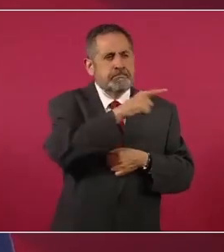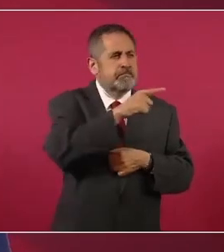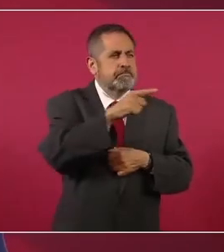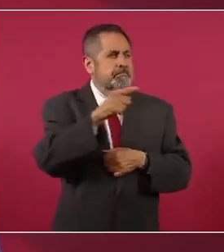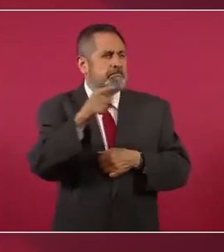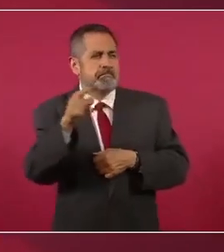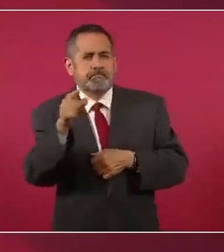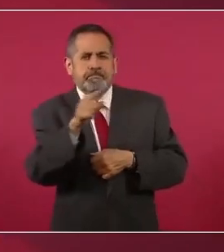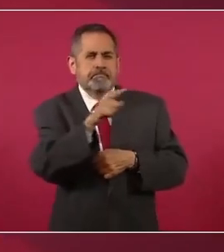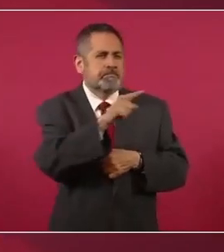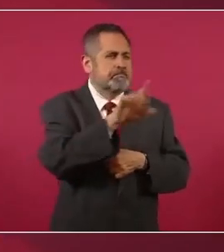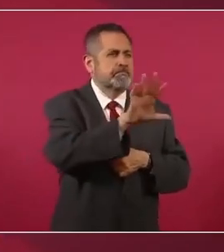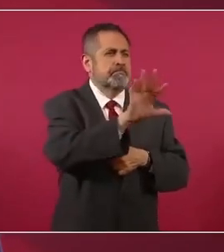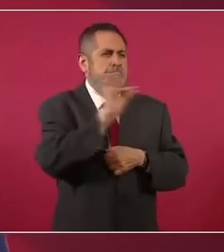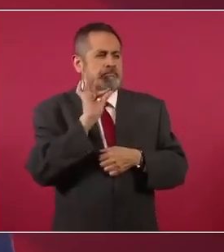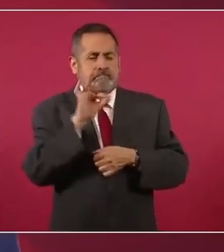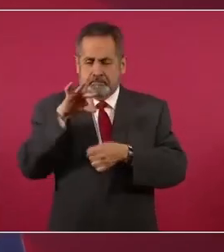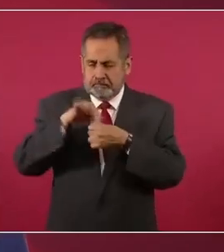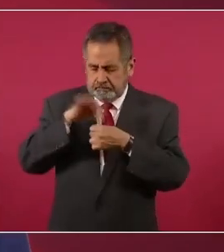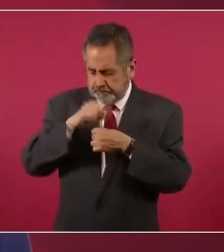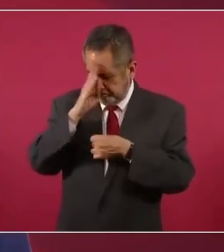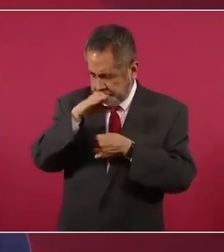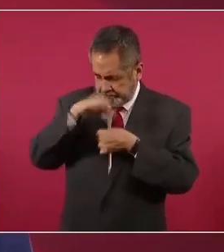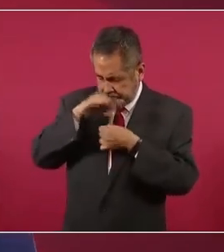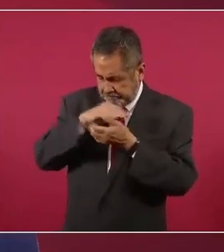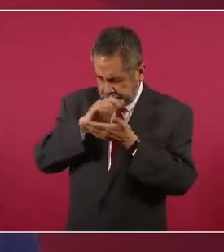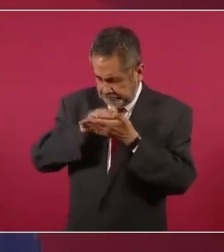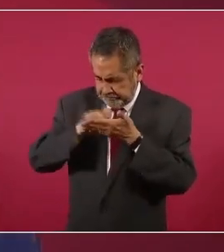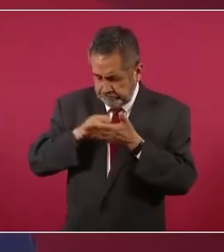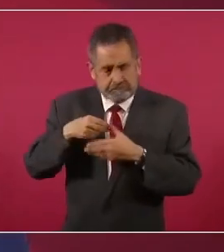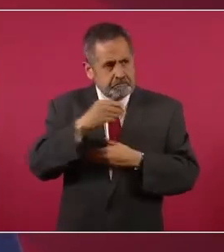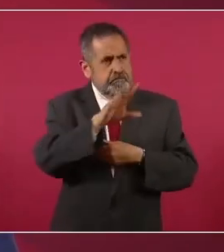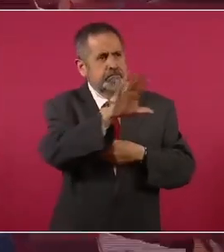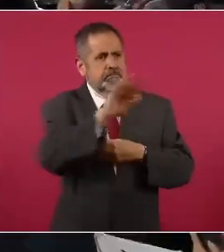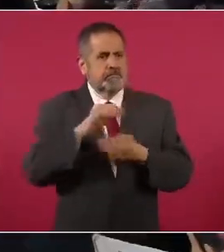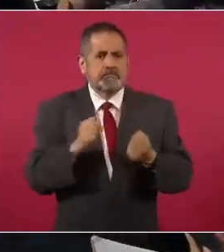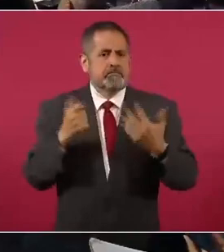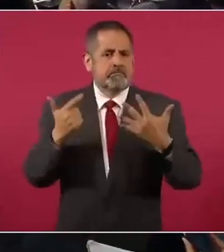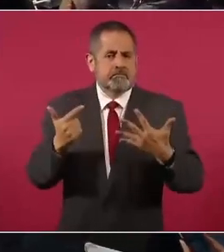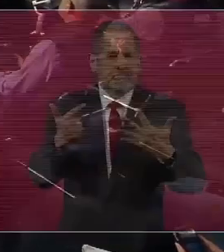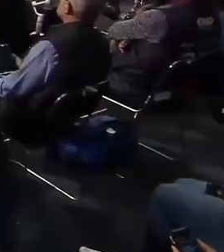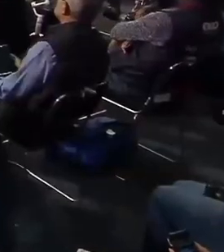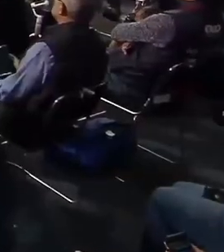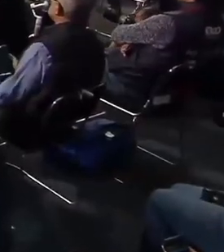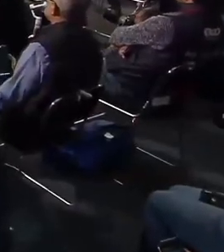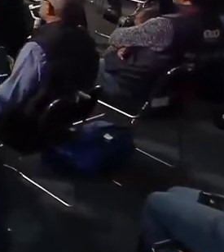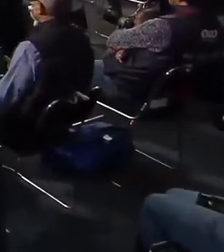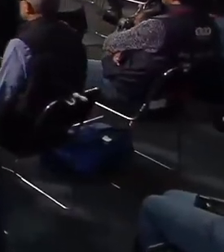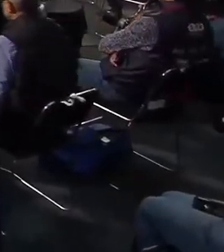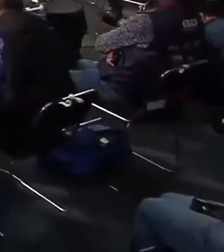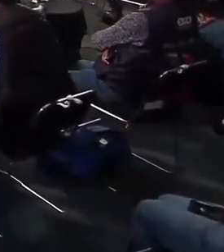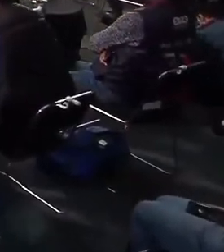con voto directo y secreto. ¿Por qué le tienen miedo al pueblo?